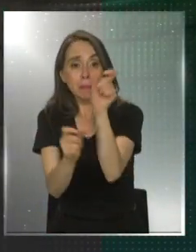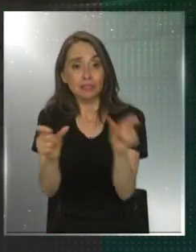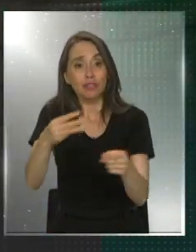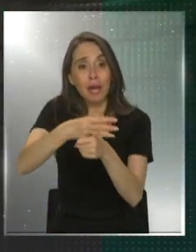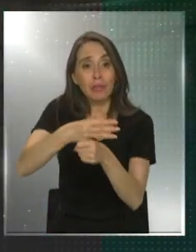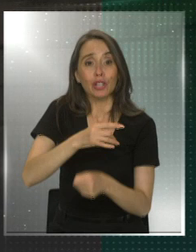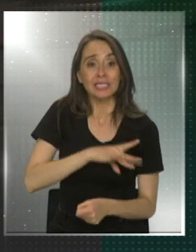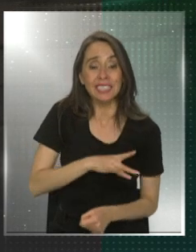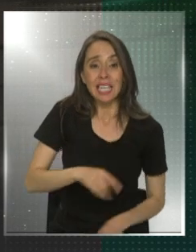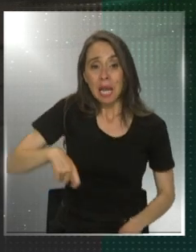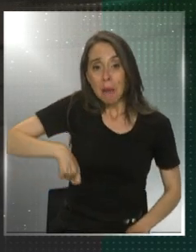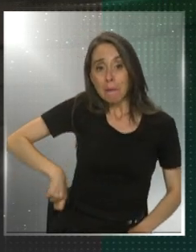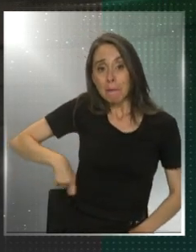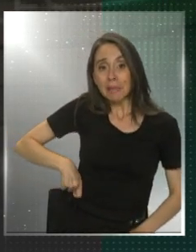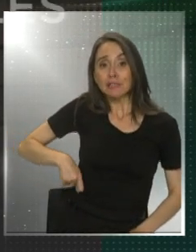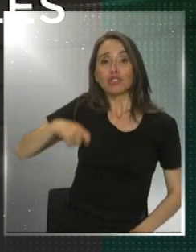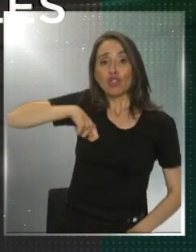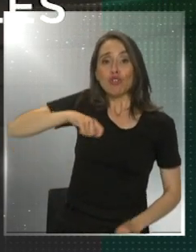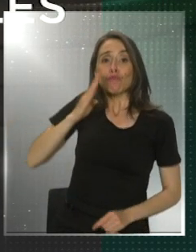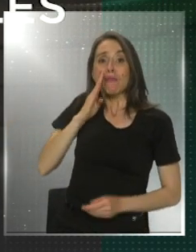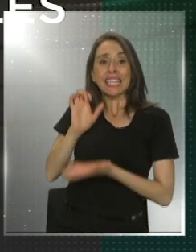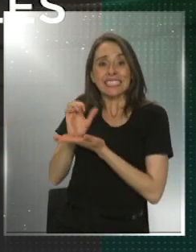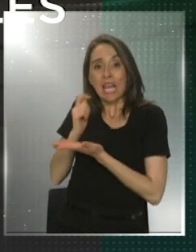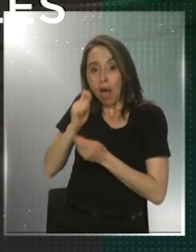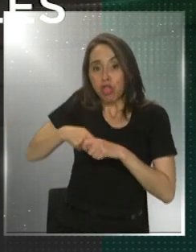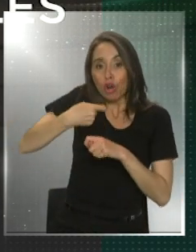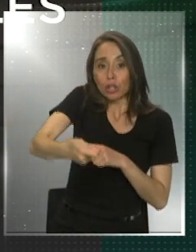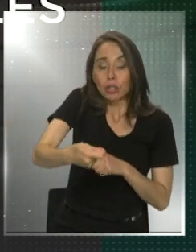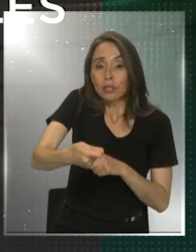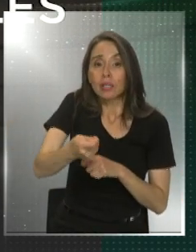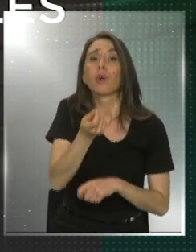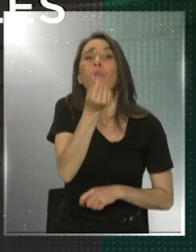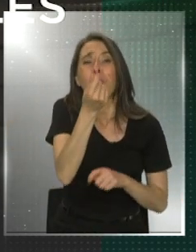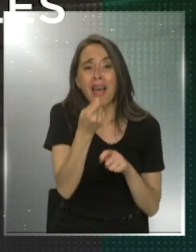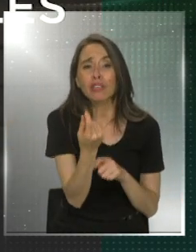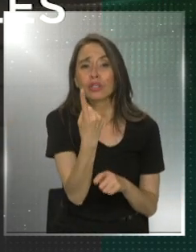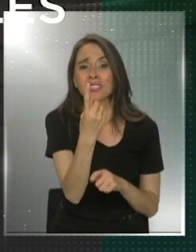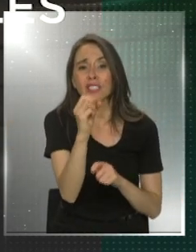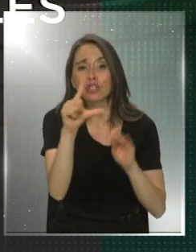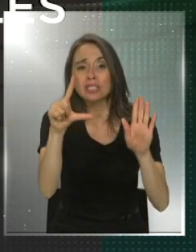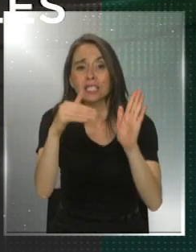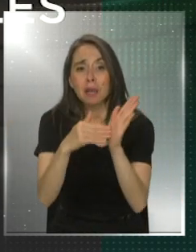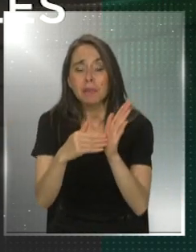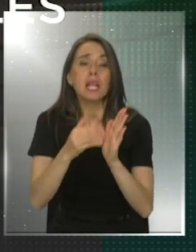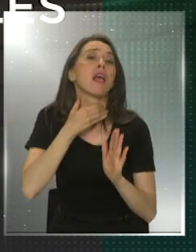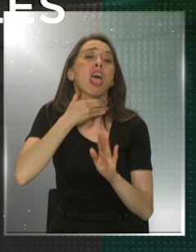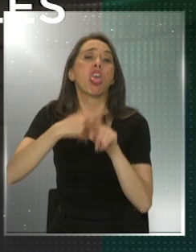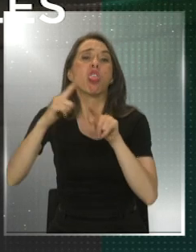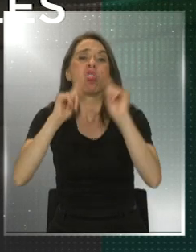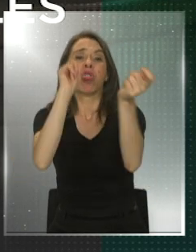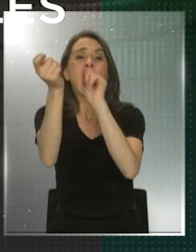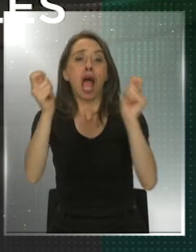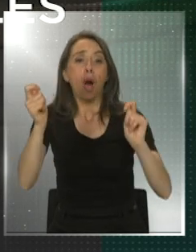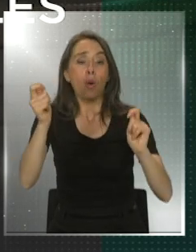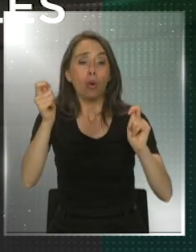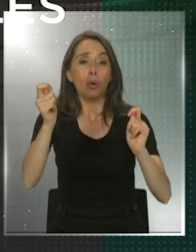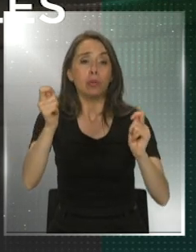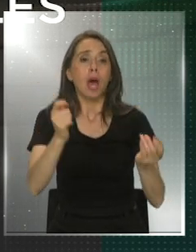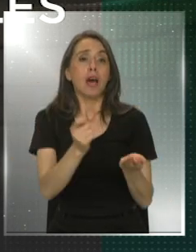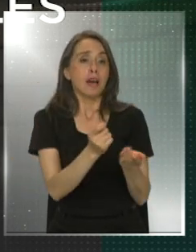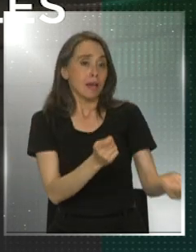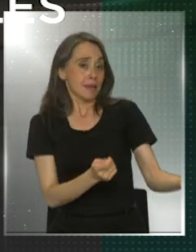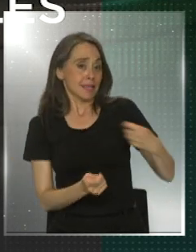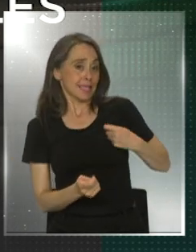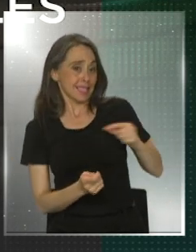en Chile con pensiones básicas solidarias que no sobrepasan los 107.000 pesos tienen un endeudamiento que triplica sus